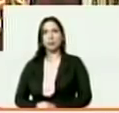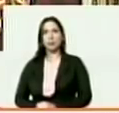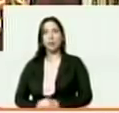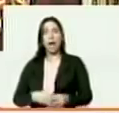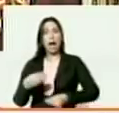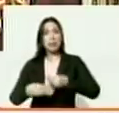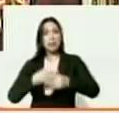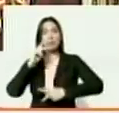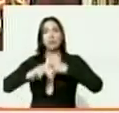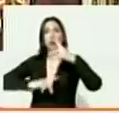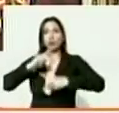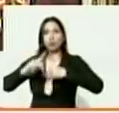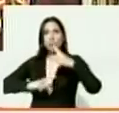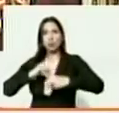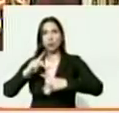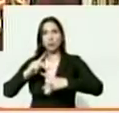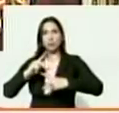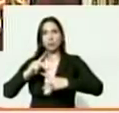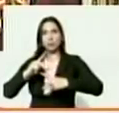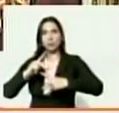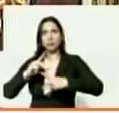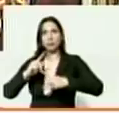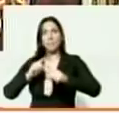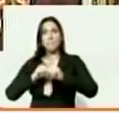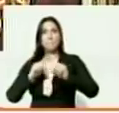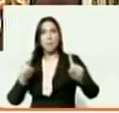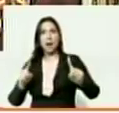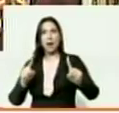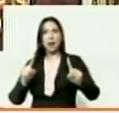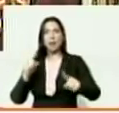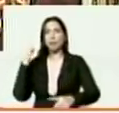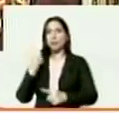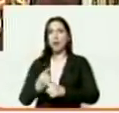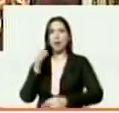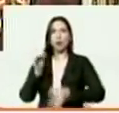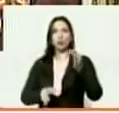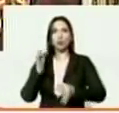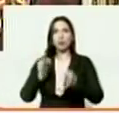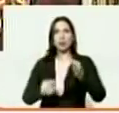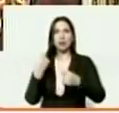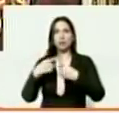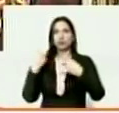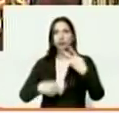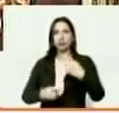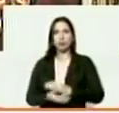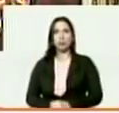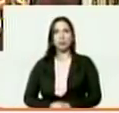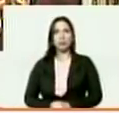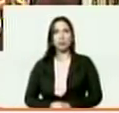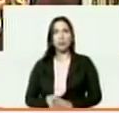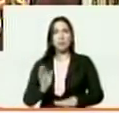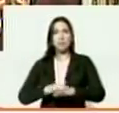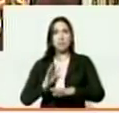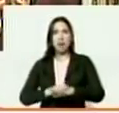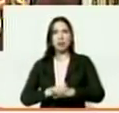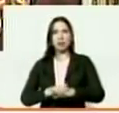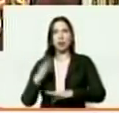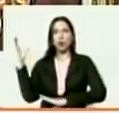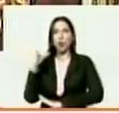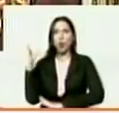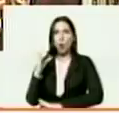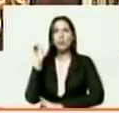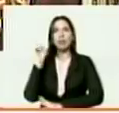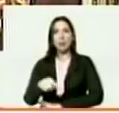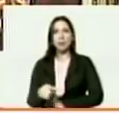sus procesos debidos para que haya justicia en los casos que se les juzga en Colombia.